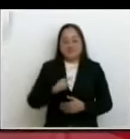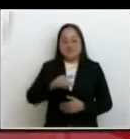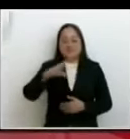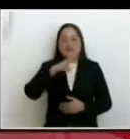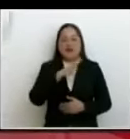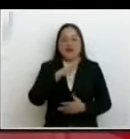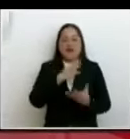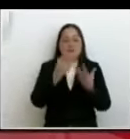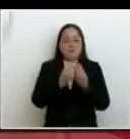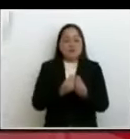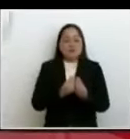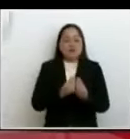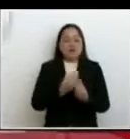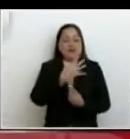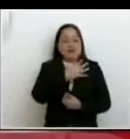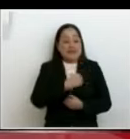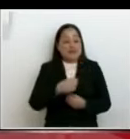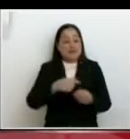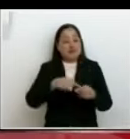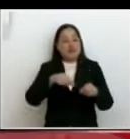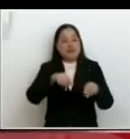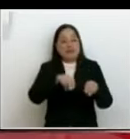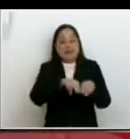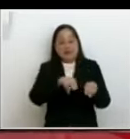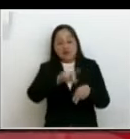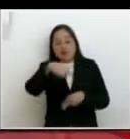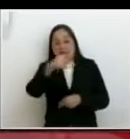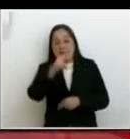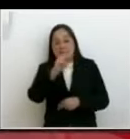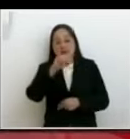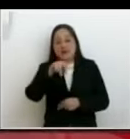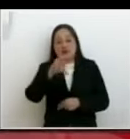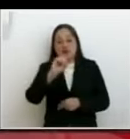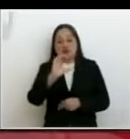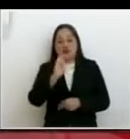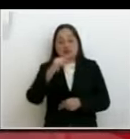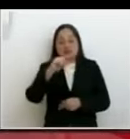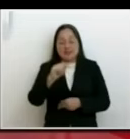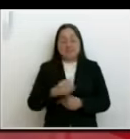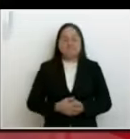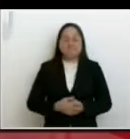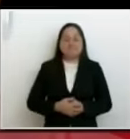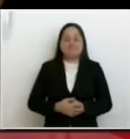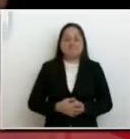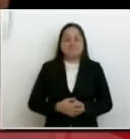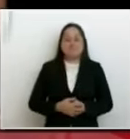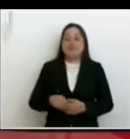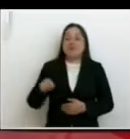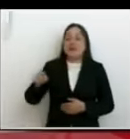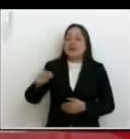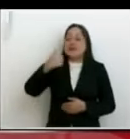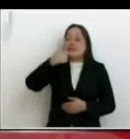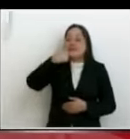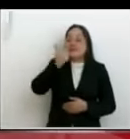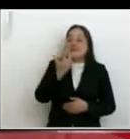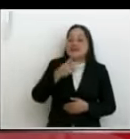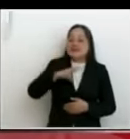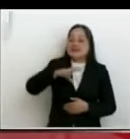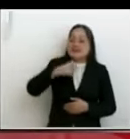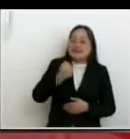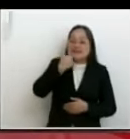los nietos de Pinochet en esta legislatura. Mira, inicio explicando que la intentona golpista que